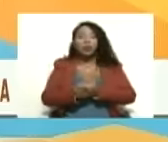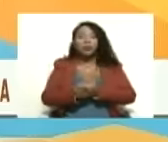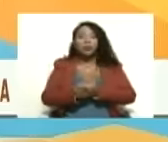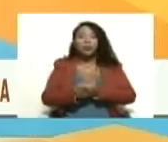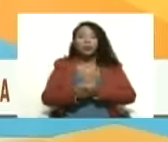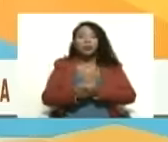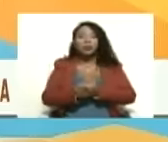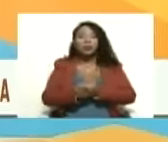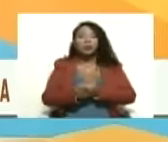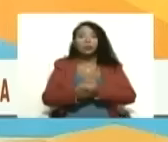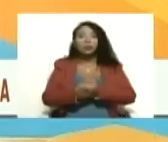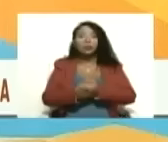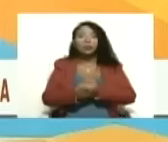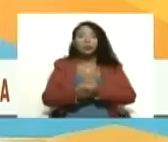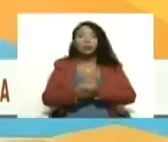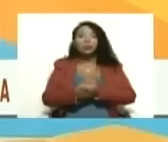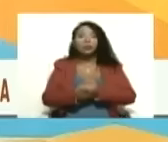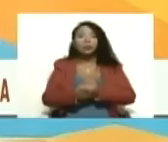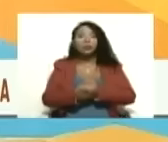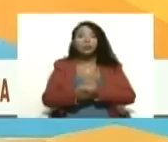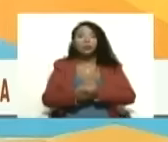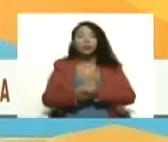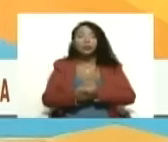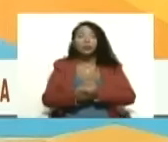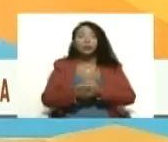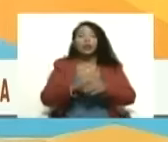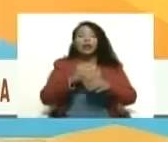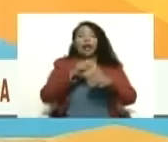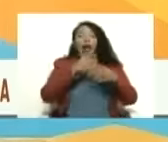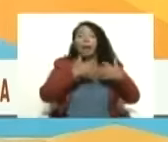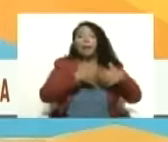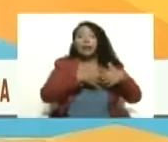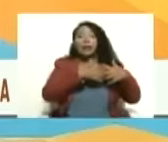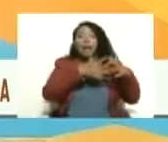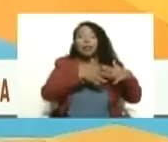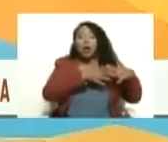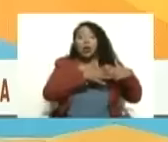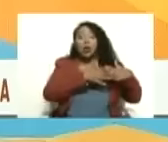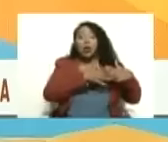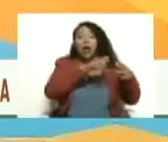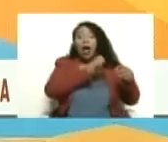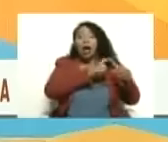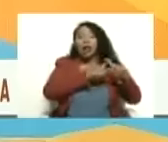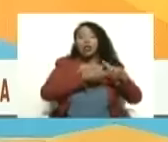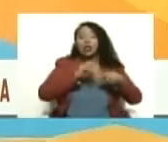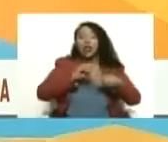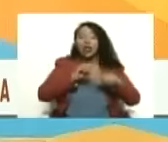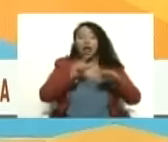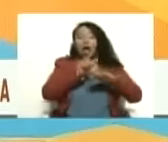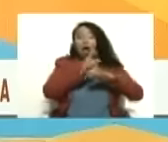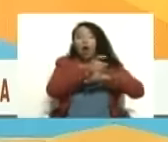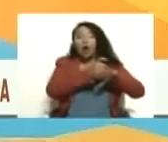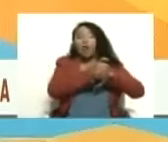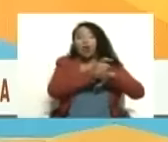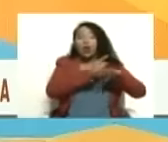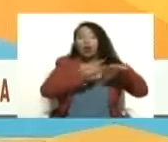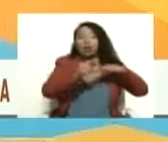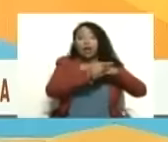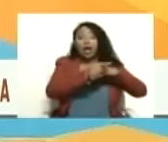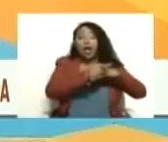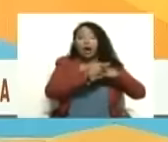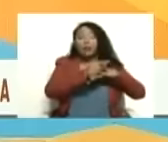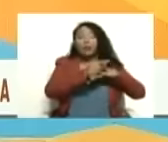en dos platos exon móvil gobierno de Guyana Corte Internacional de